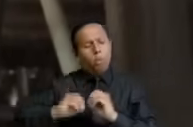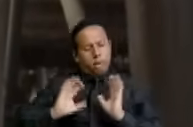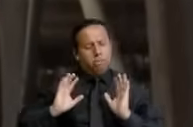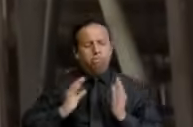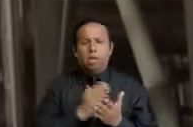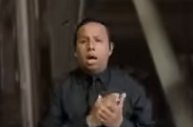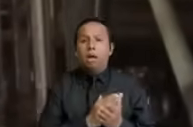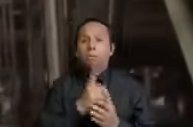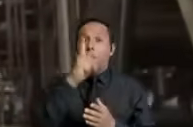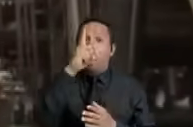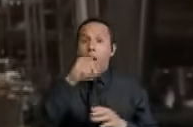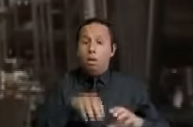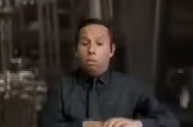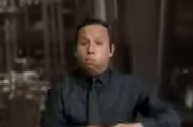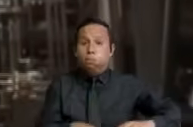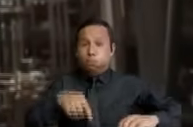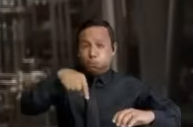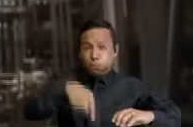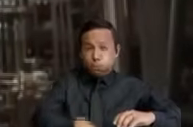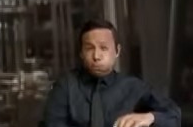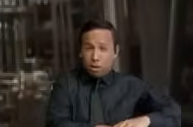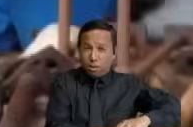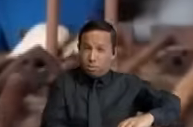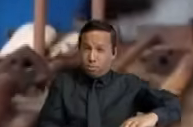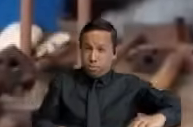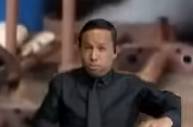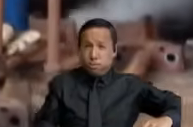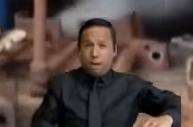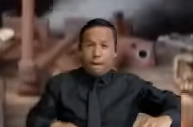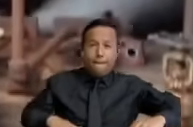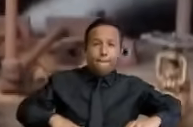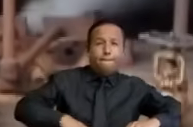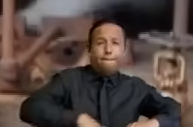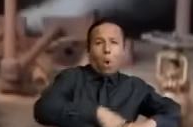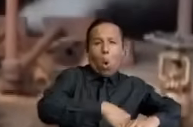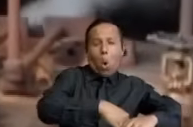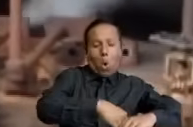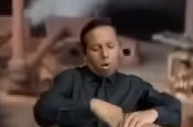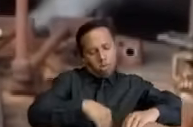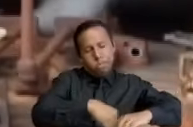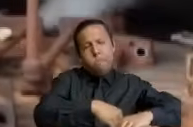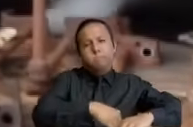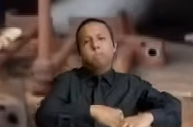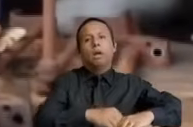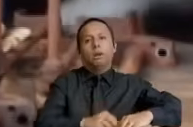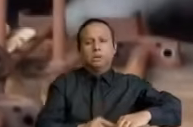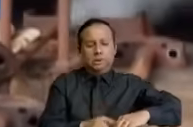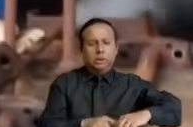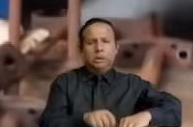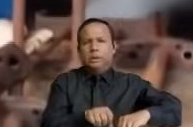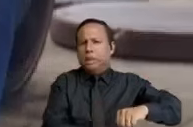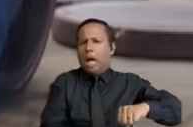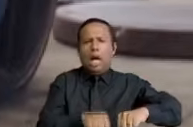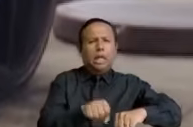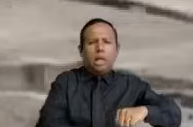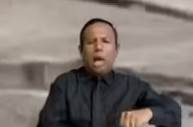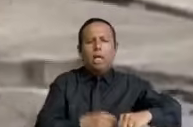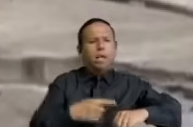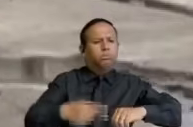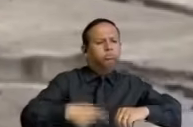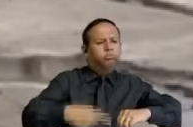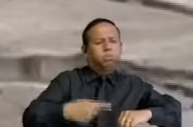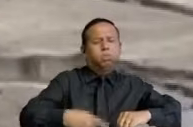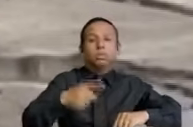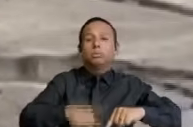taponamiento de una válvula ubicada en la unidad de fraccionamiento catalítico fluidizado provocando una falla en sus